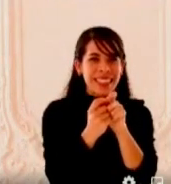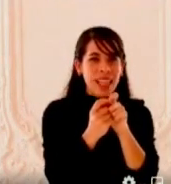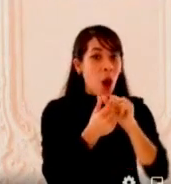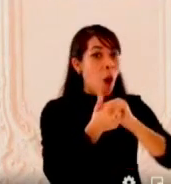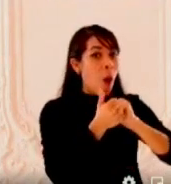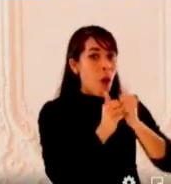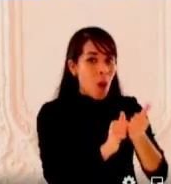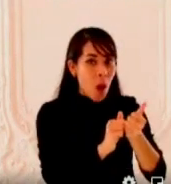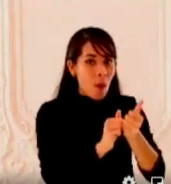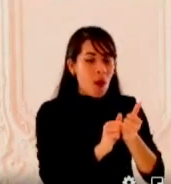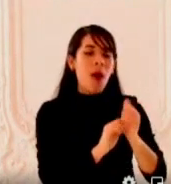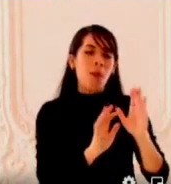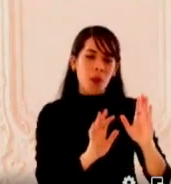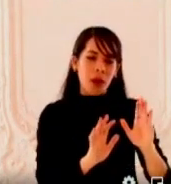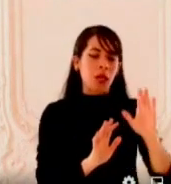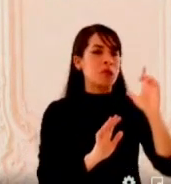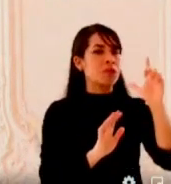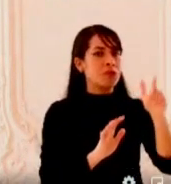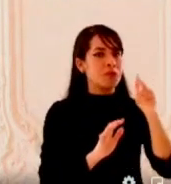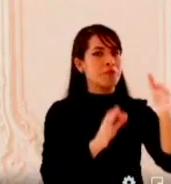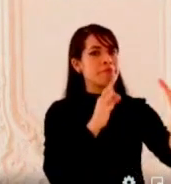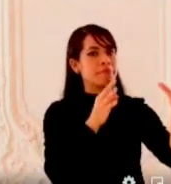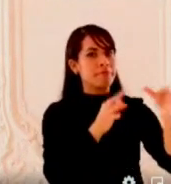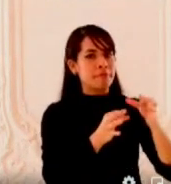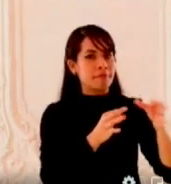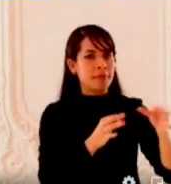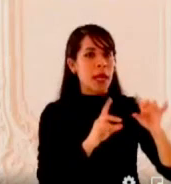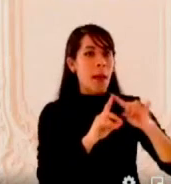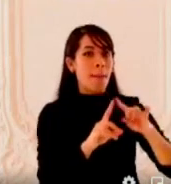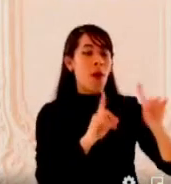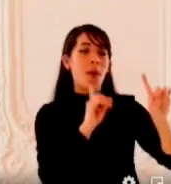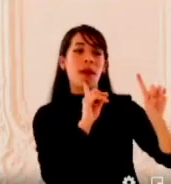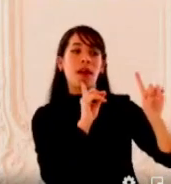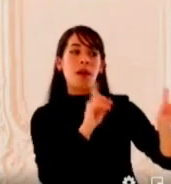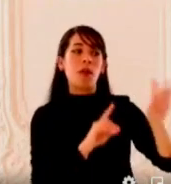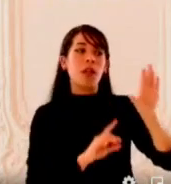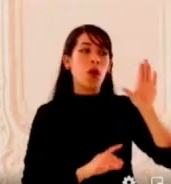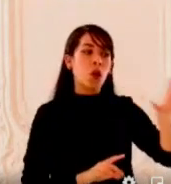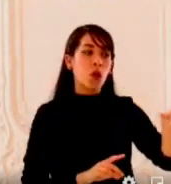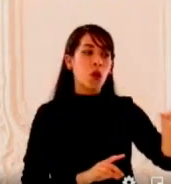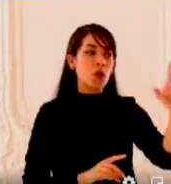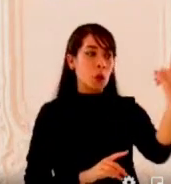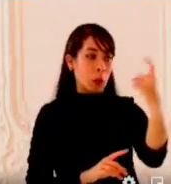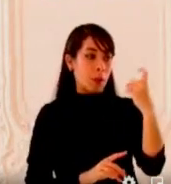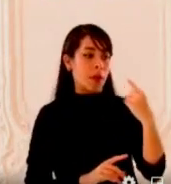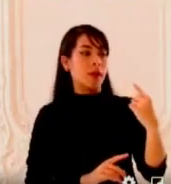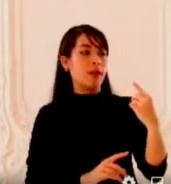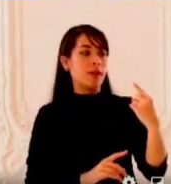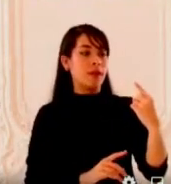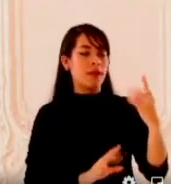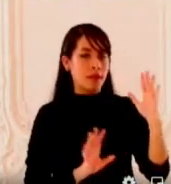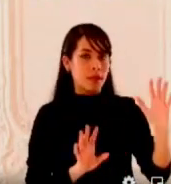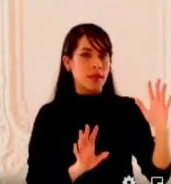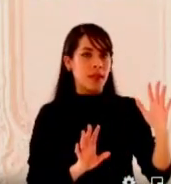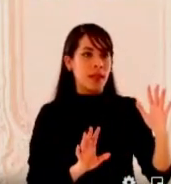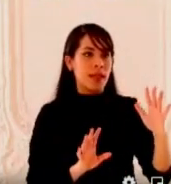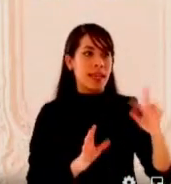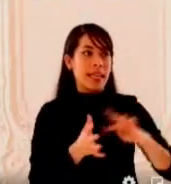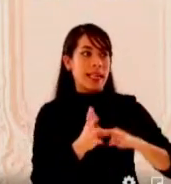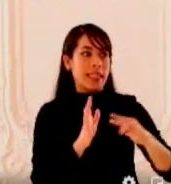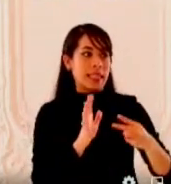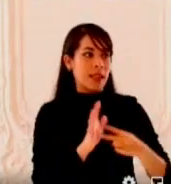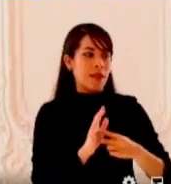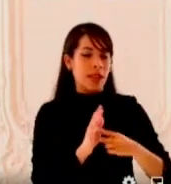eso es lo que vamos a estar afinando. No necesariamente, para contestar tu pregunta, esto va a ser que entonces se hace una P3 y